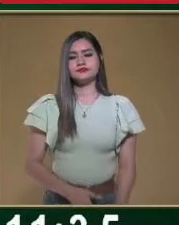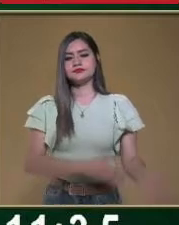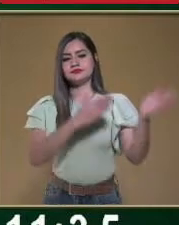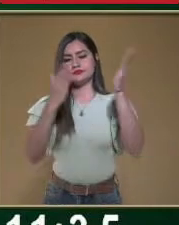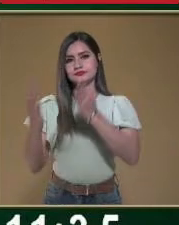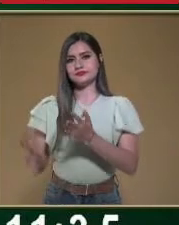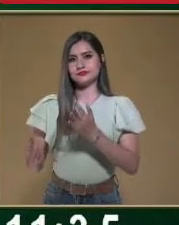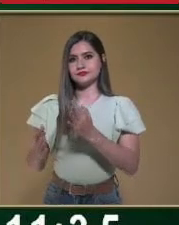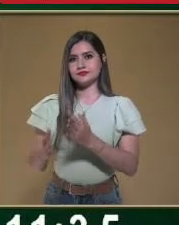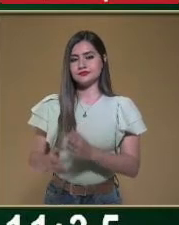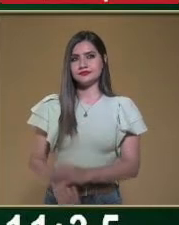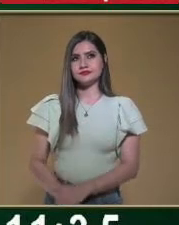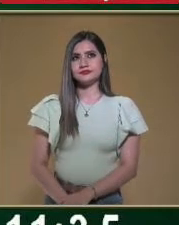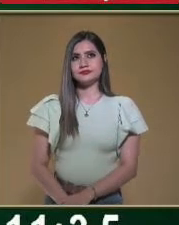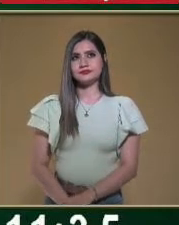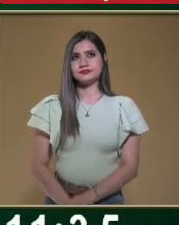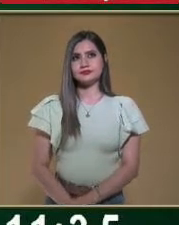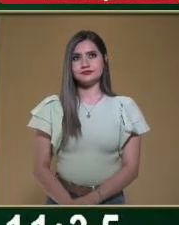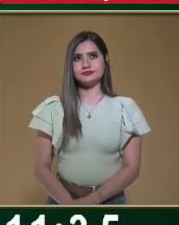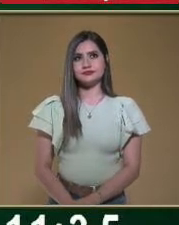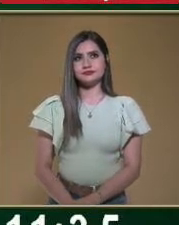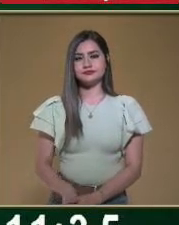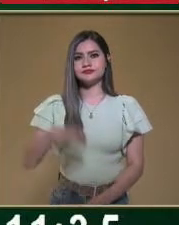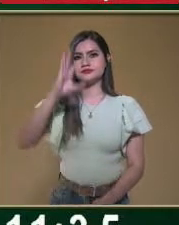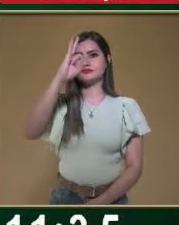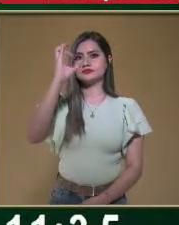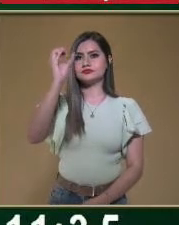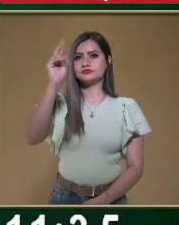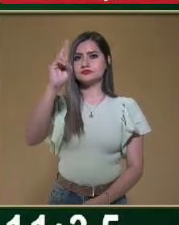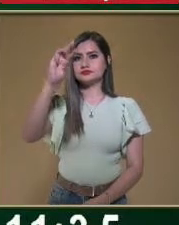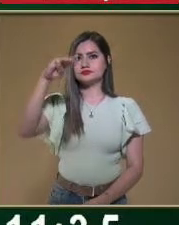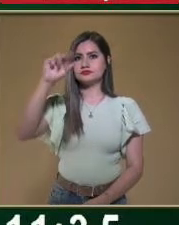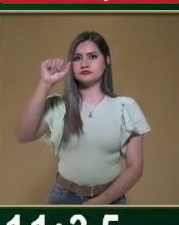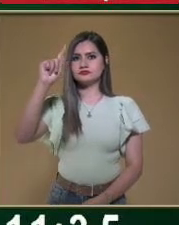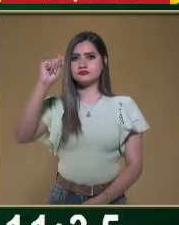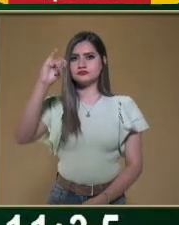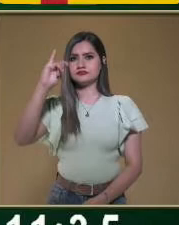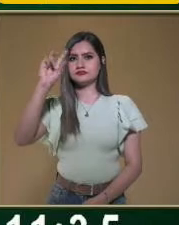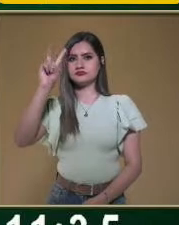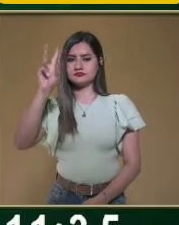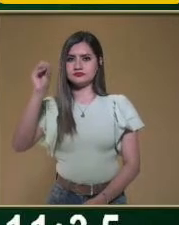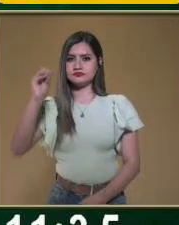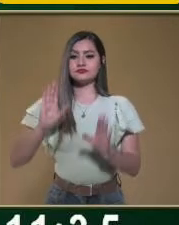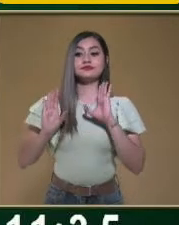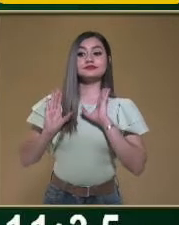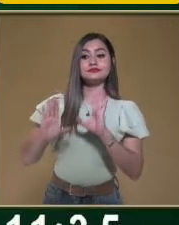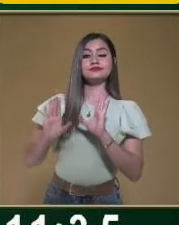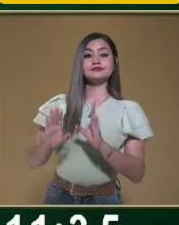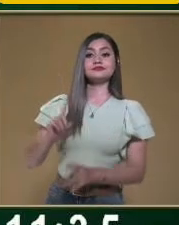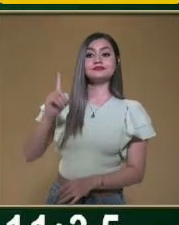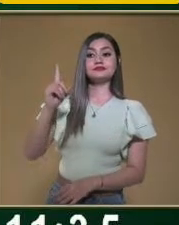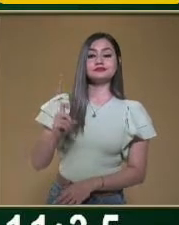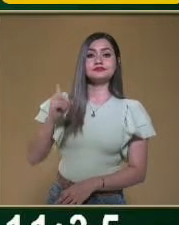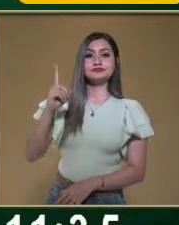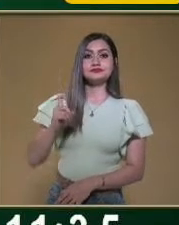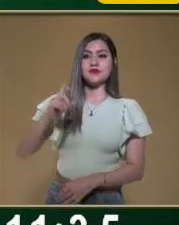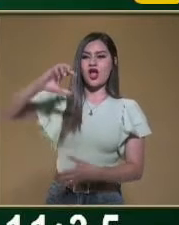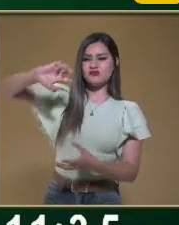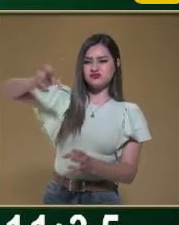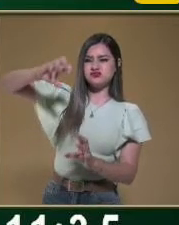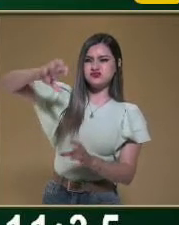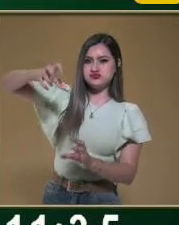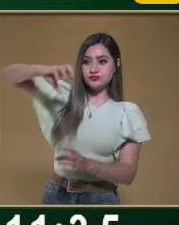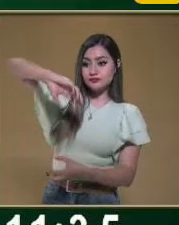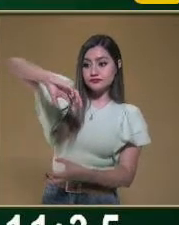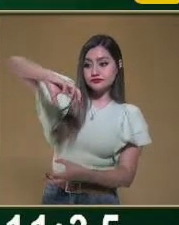cartel es formativo. Dice, cuida el agua. Cuidarla es tarea de todos. El